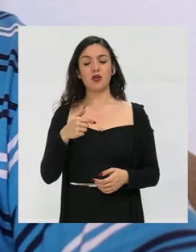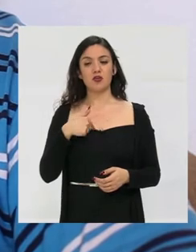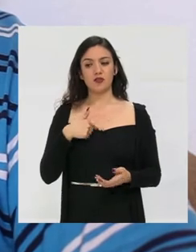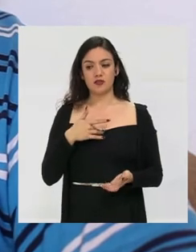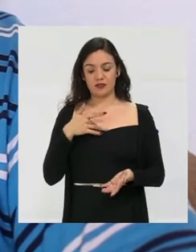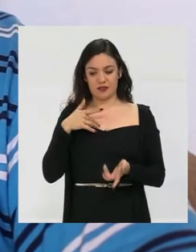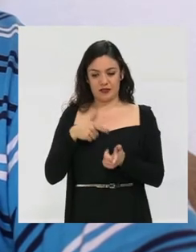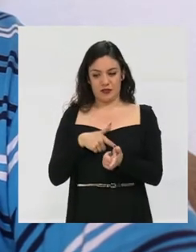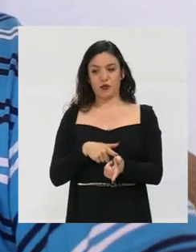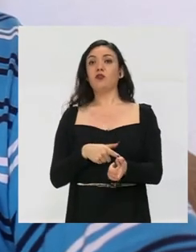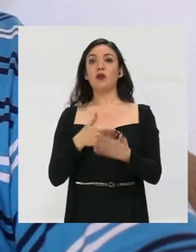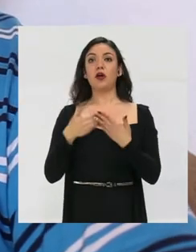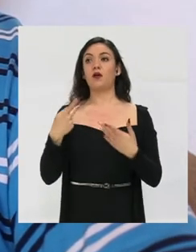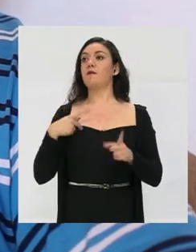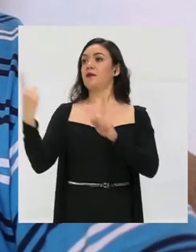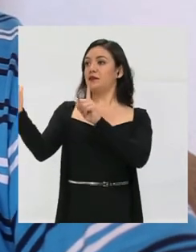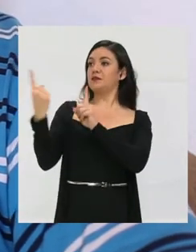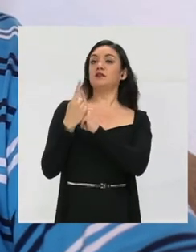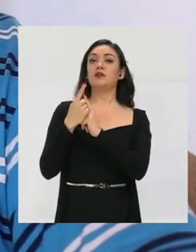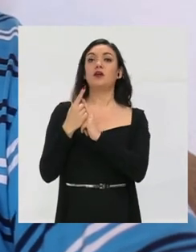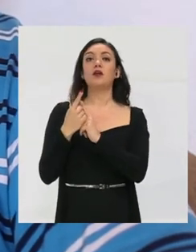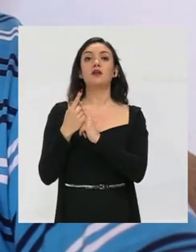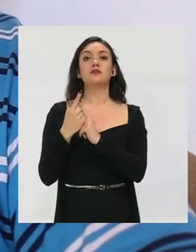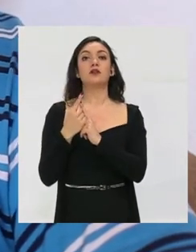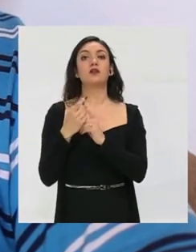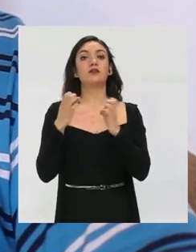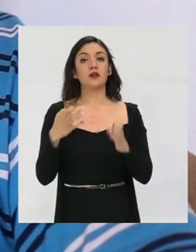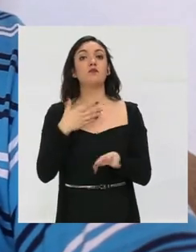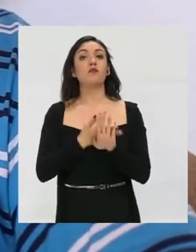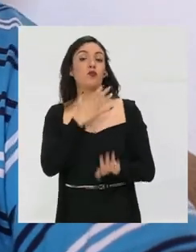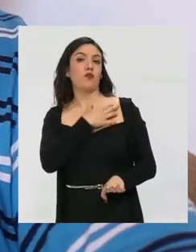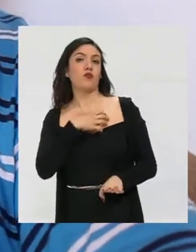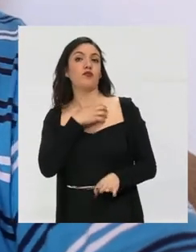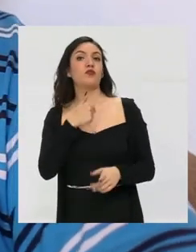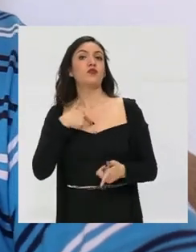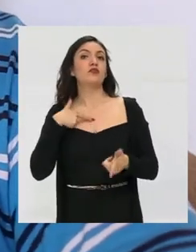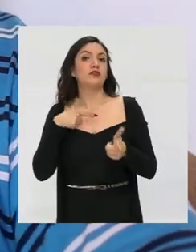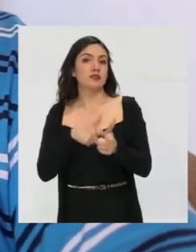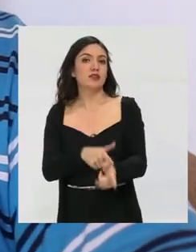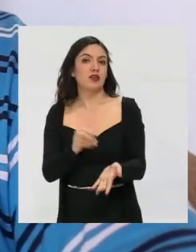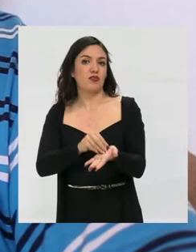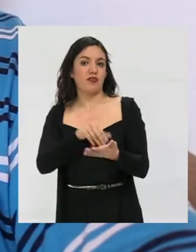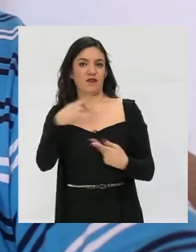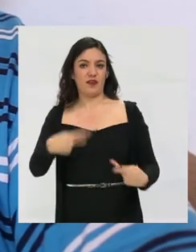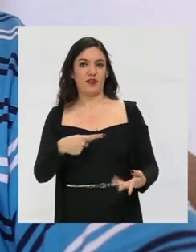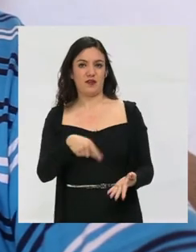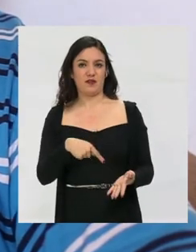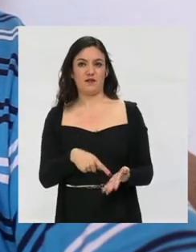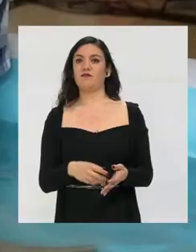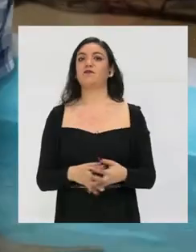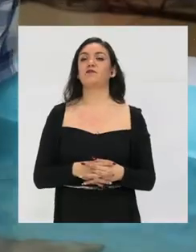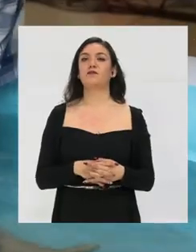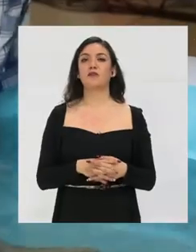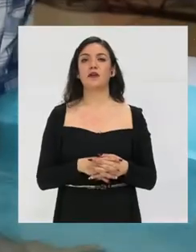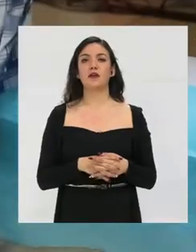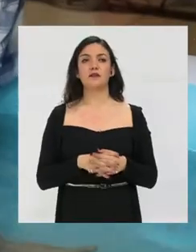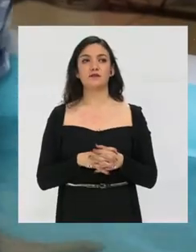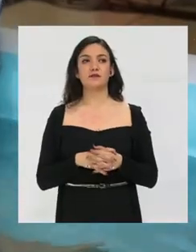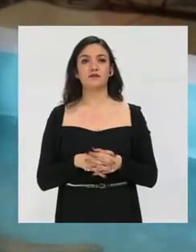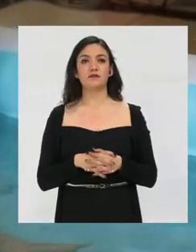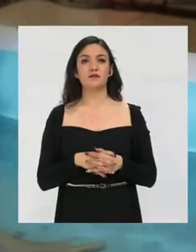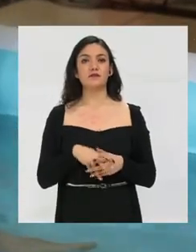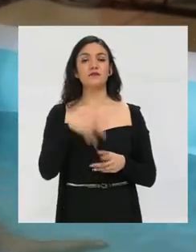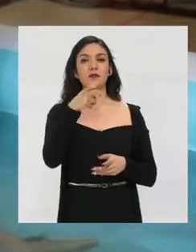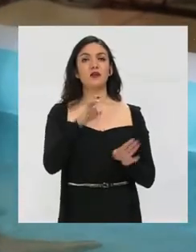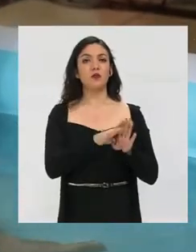sí, sigo en el lugar y ellos mismos se acercan y están muy contentos de que yo siga en el lugar. Que Jesucristo